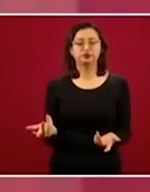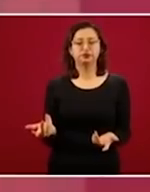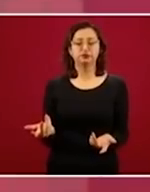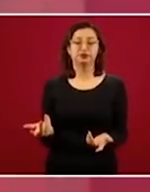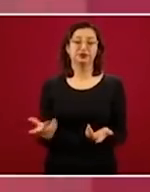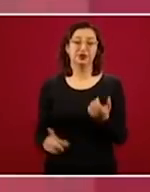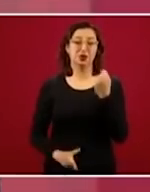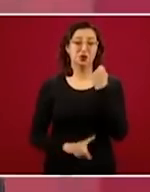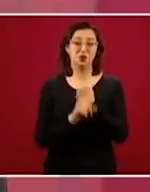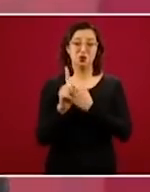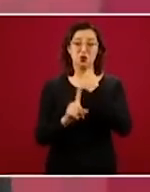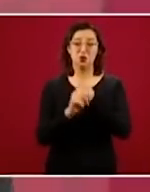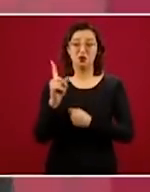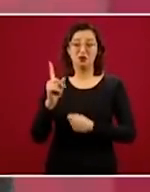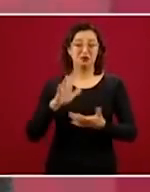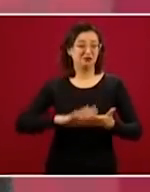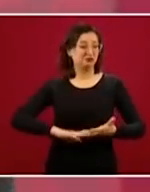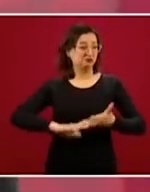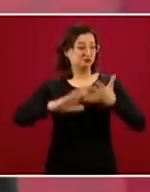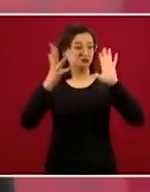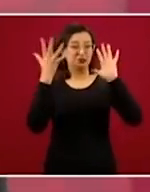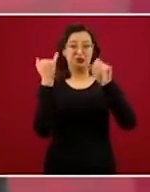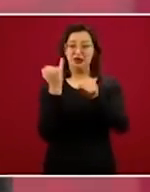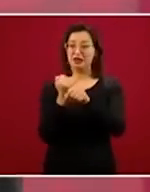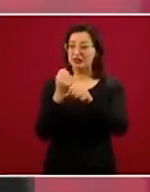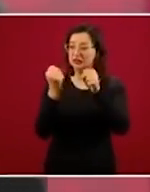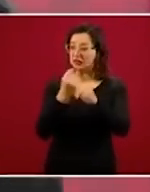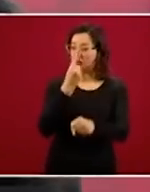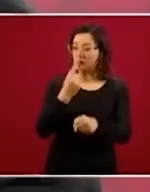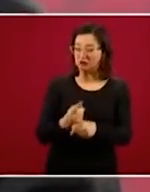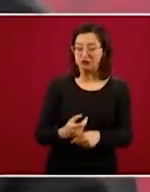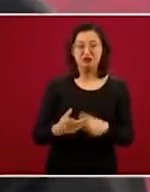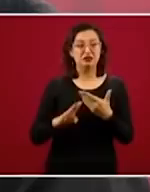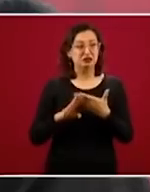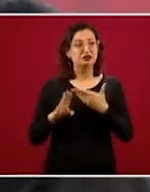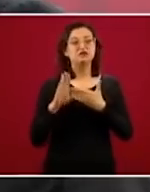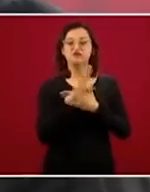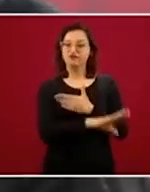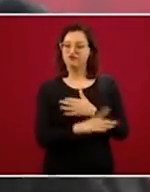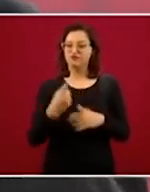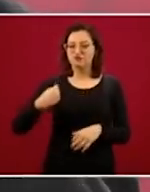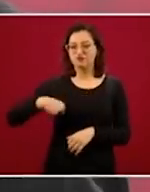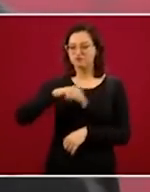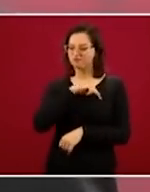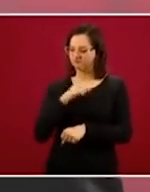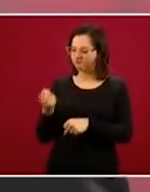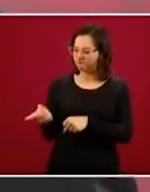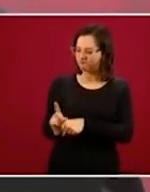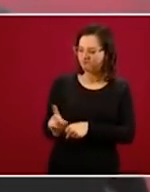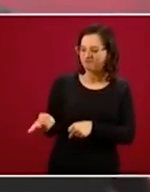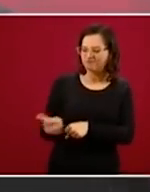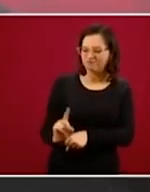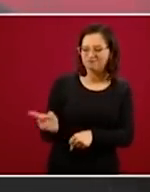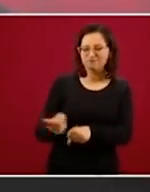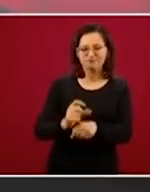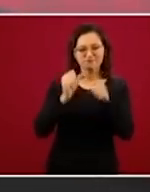grave problema de la inseguridad de la violencia todos los días estamos trabajando para eso y tengo confianza